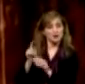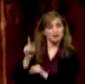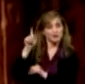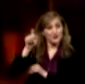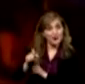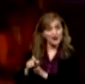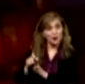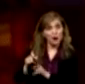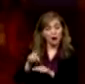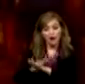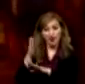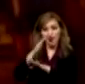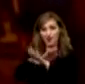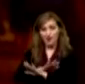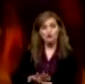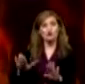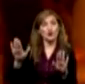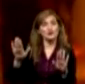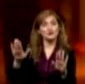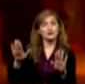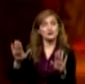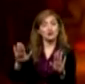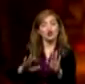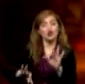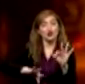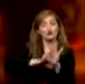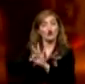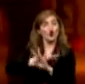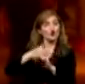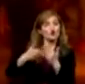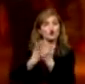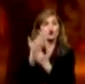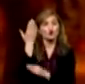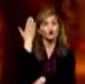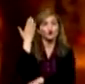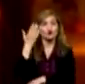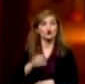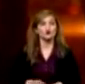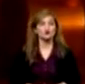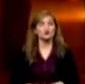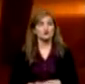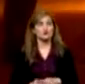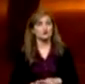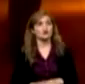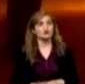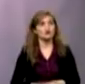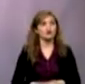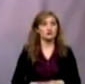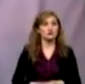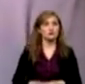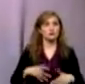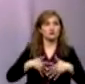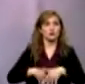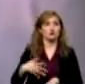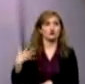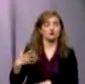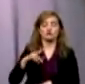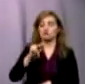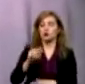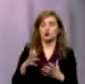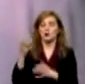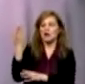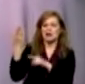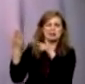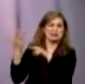debe cumplir su mandato y ocupar su cargo otro alcalde. En realidad, la gente se ha volcado a la calle porque ya no queremos a